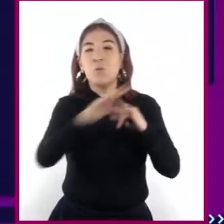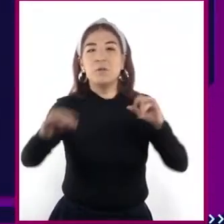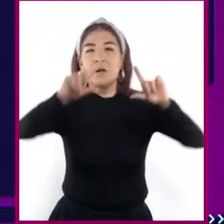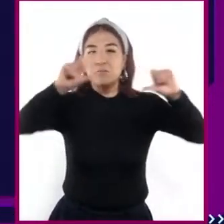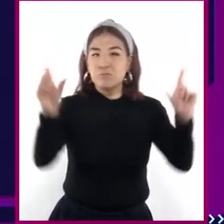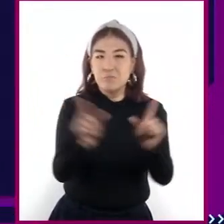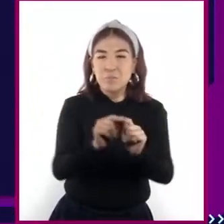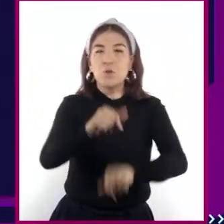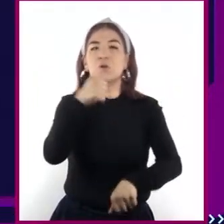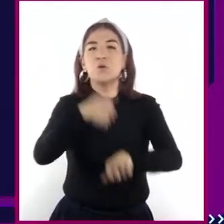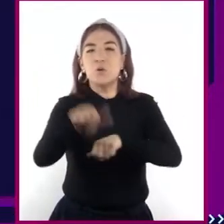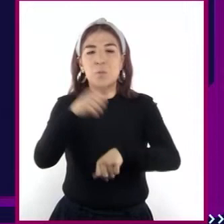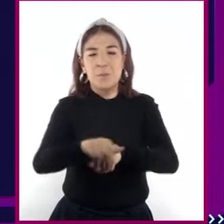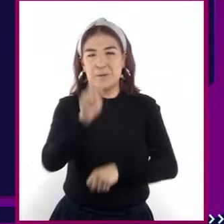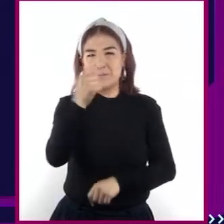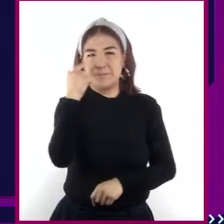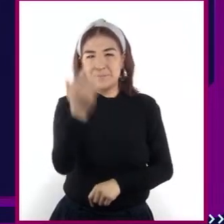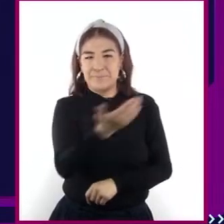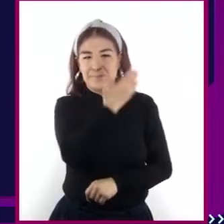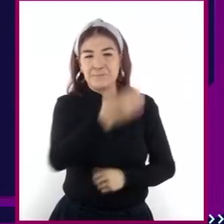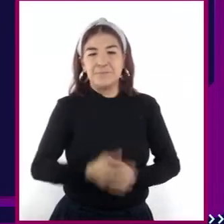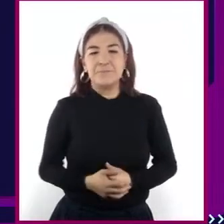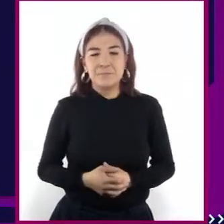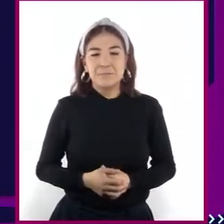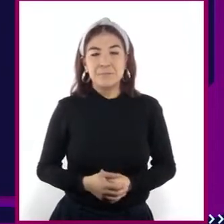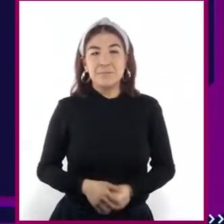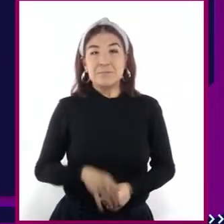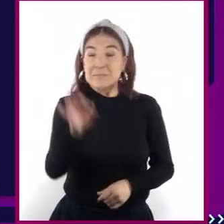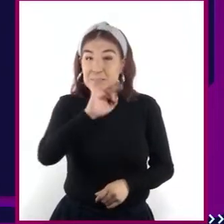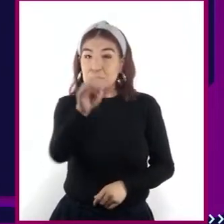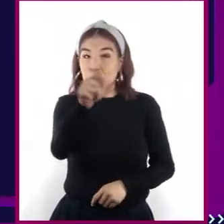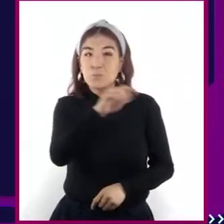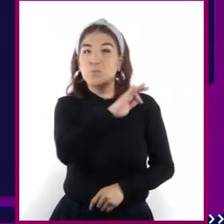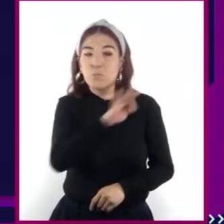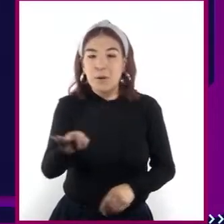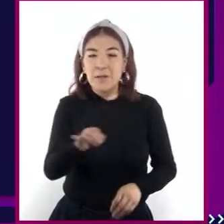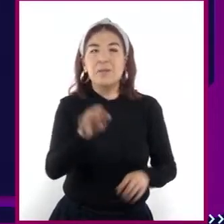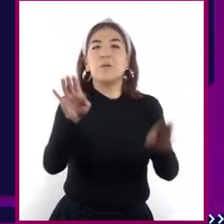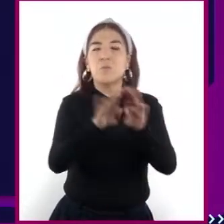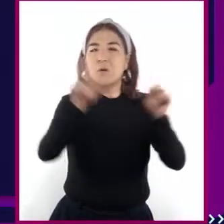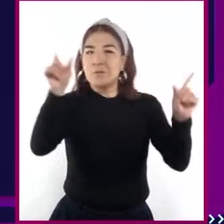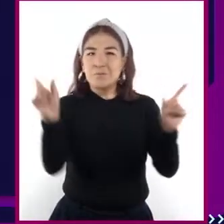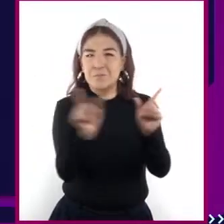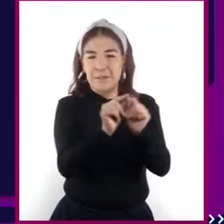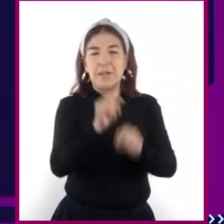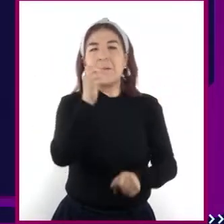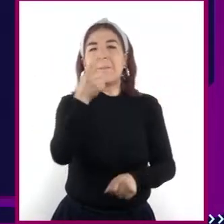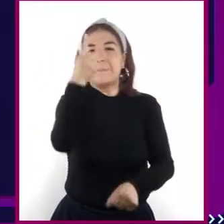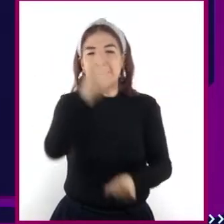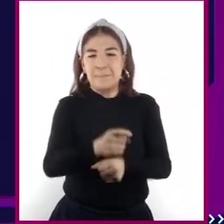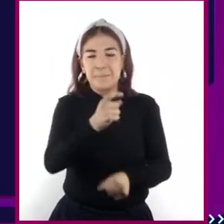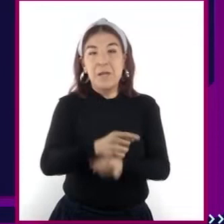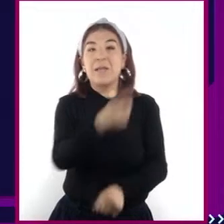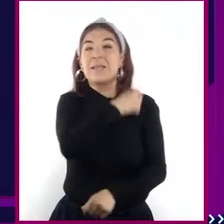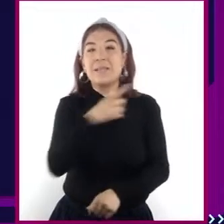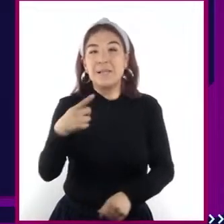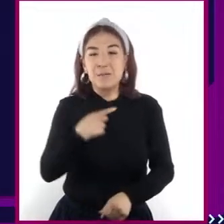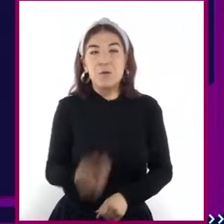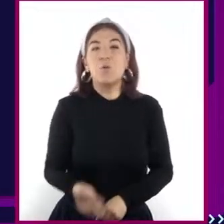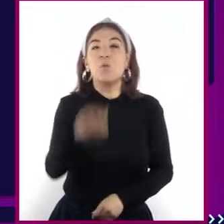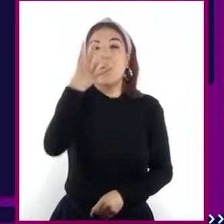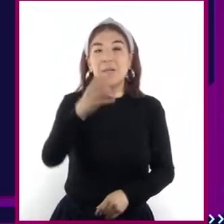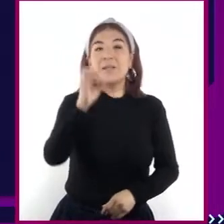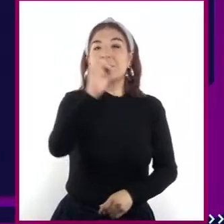la fracción a la mínima expresión, siempre que sea posible. Entonces, maestra, primero contaré el número de